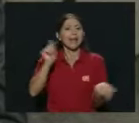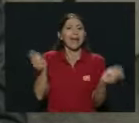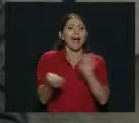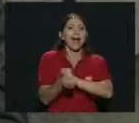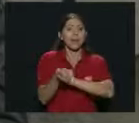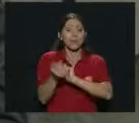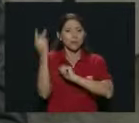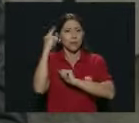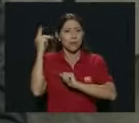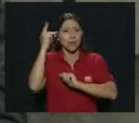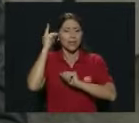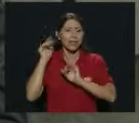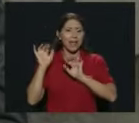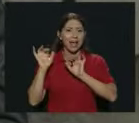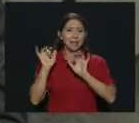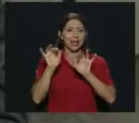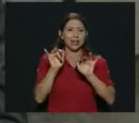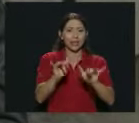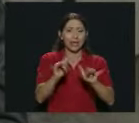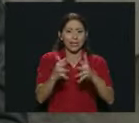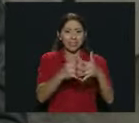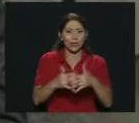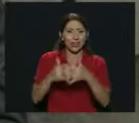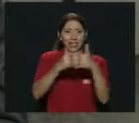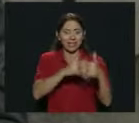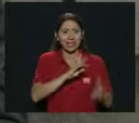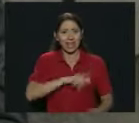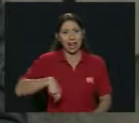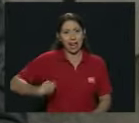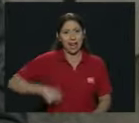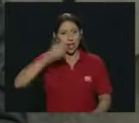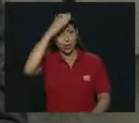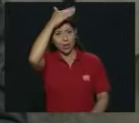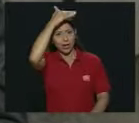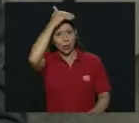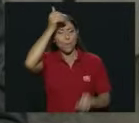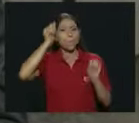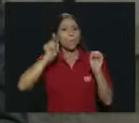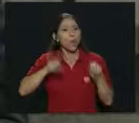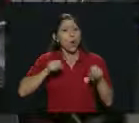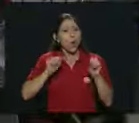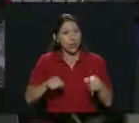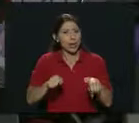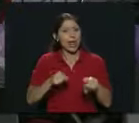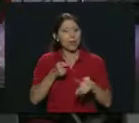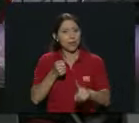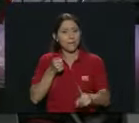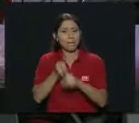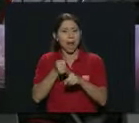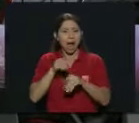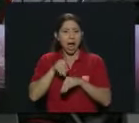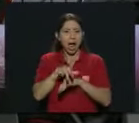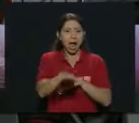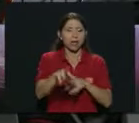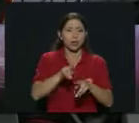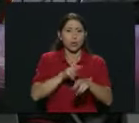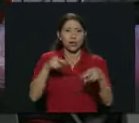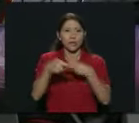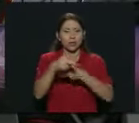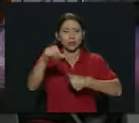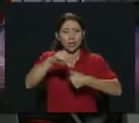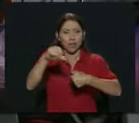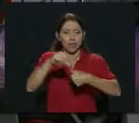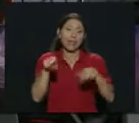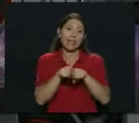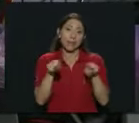migratoria estadounidense de Donald Trump tienen y podrían tener un impacto tan relevante para toda la región centroamericana y por